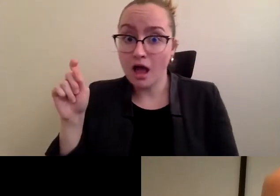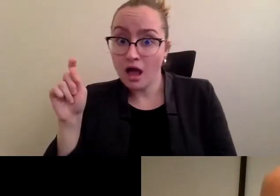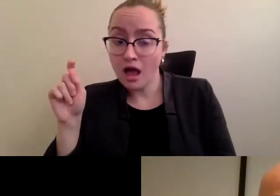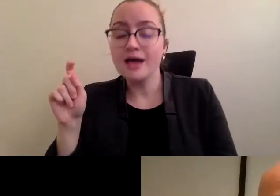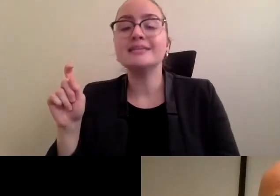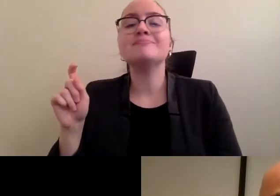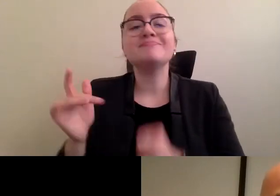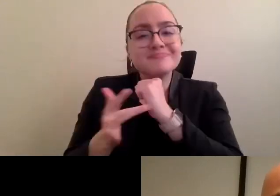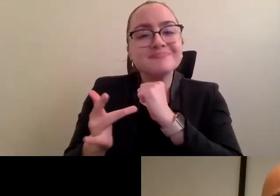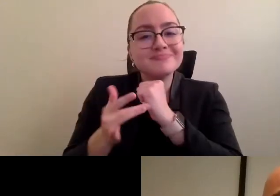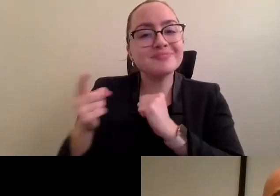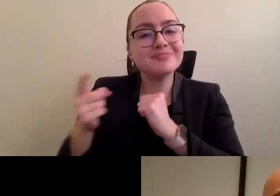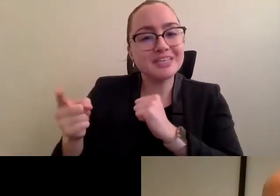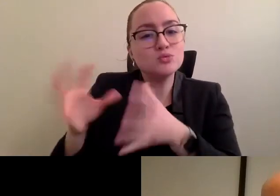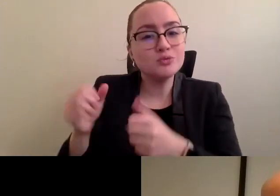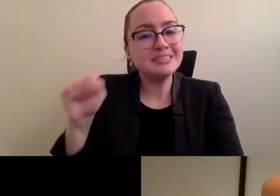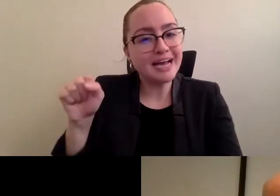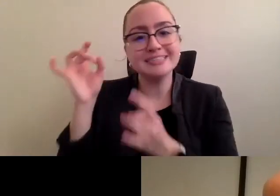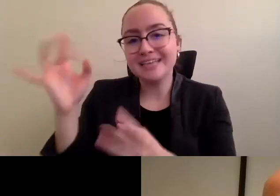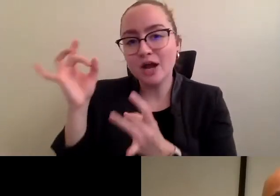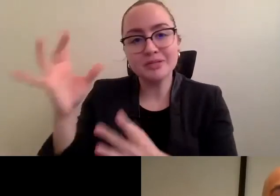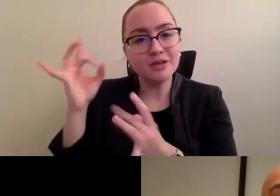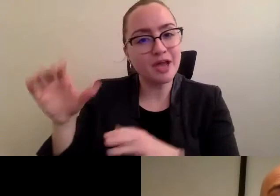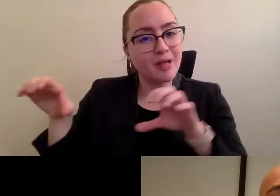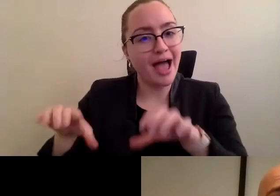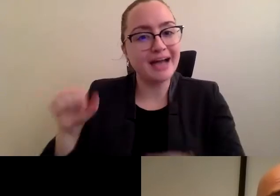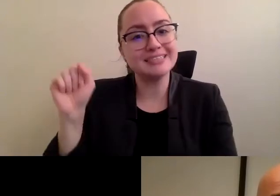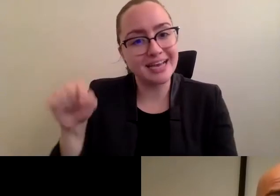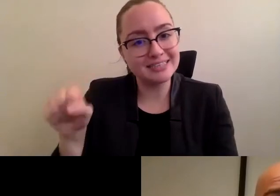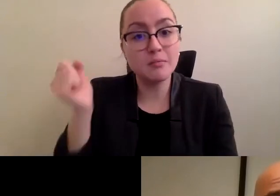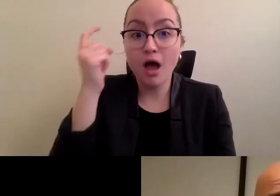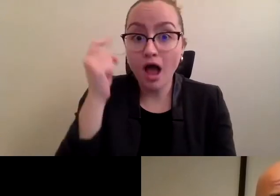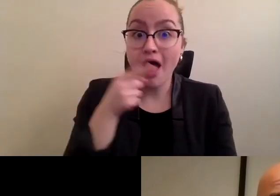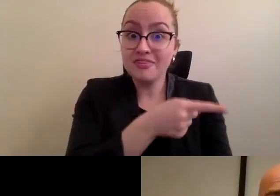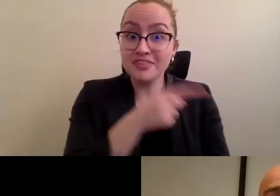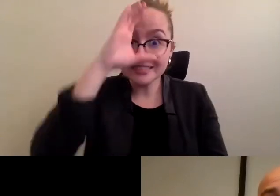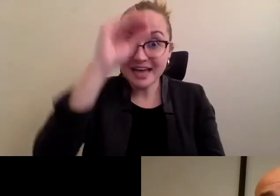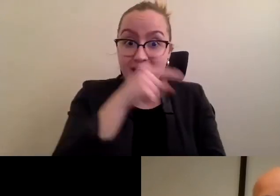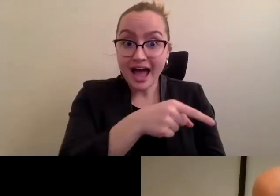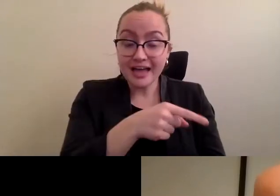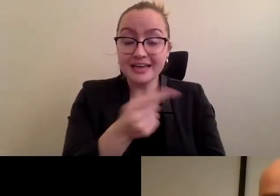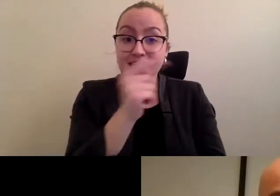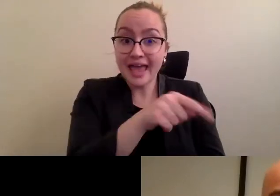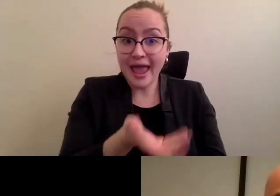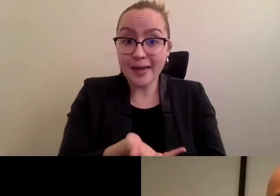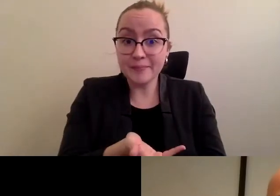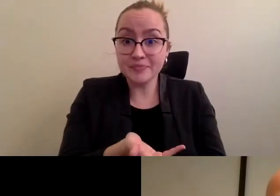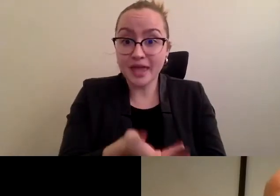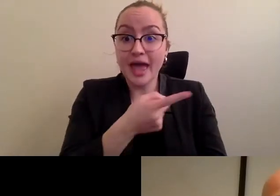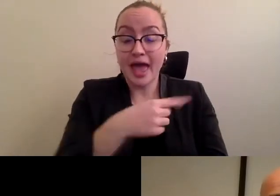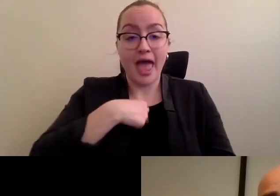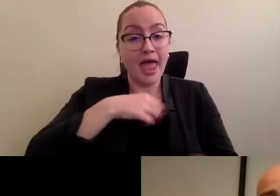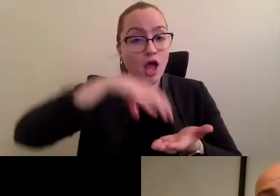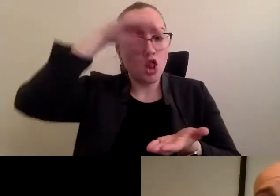y con estas organizaciones. Y bueno, entiendo que el KLA sí cometió varios